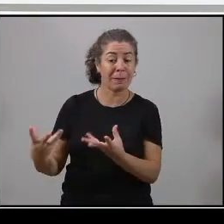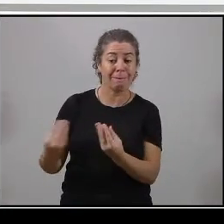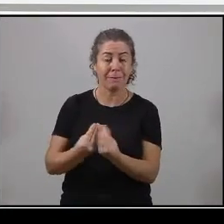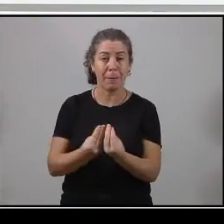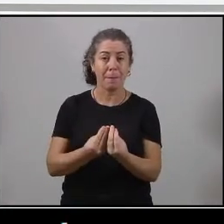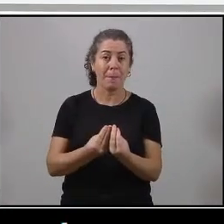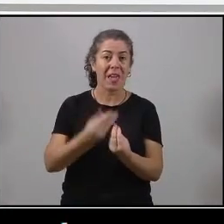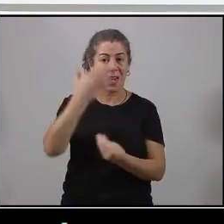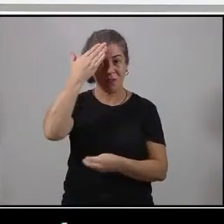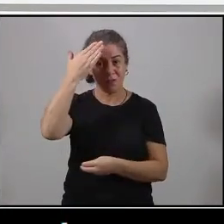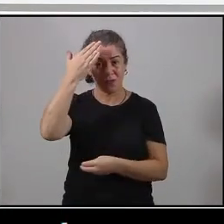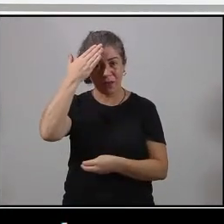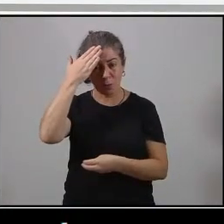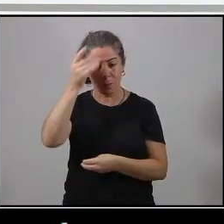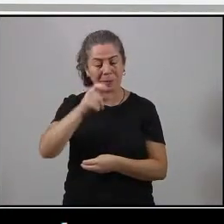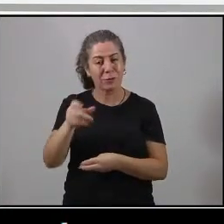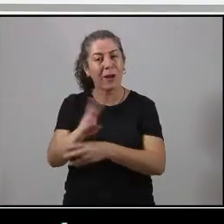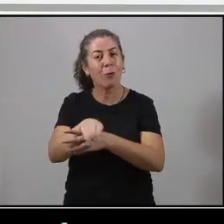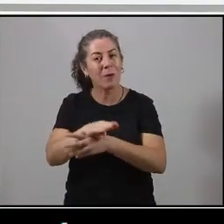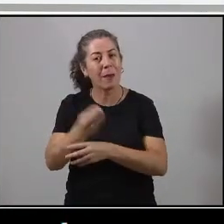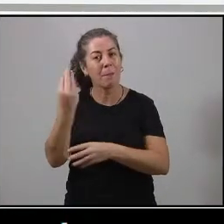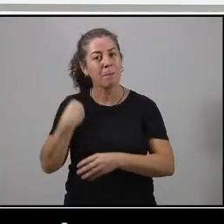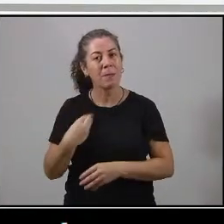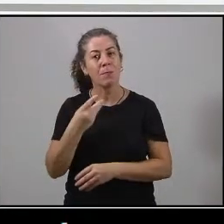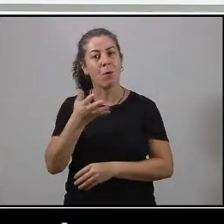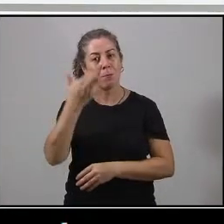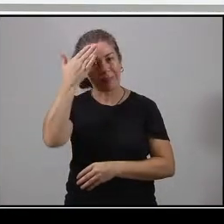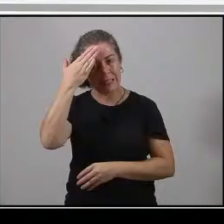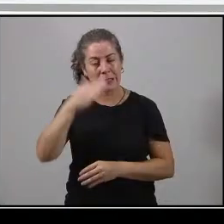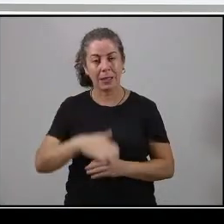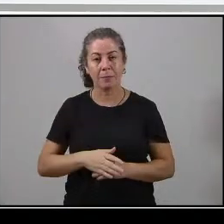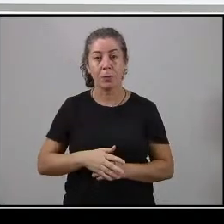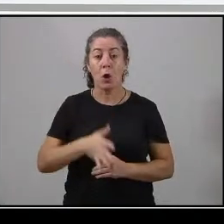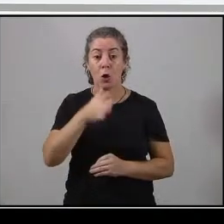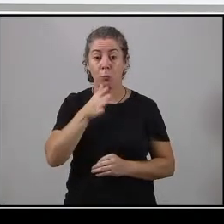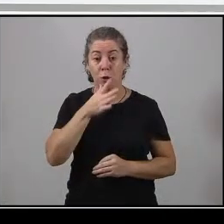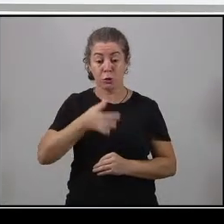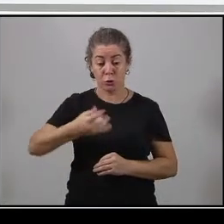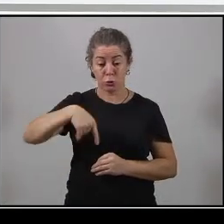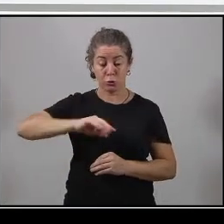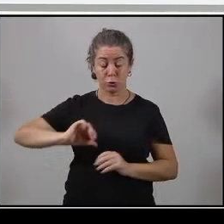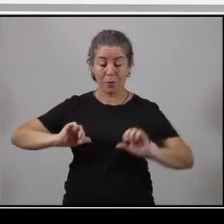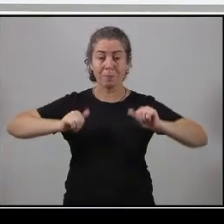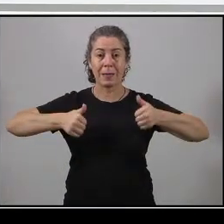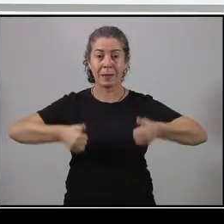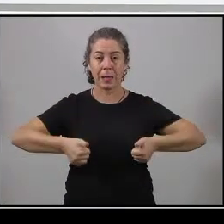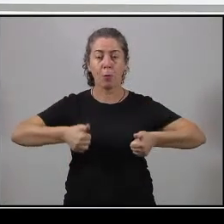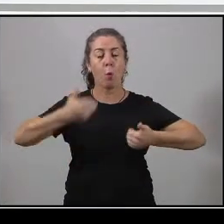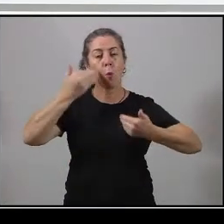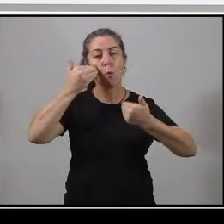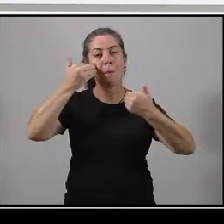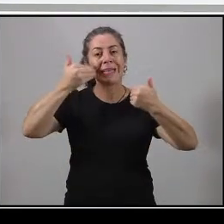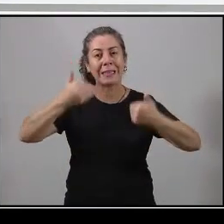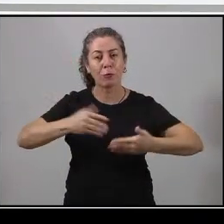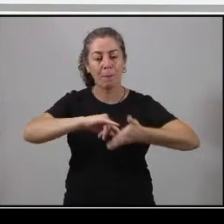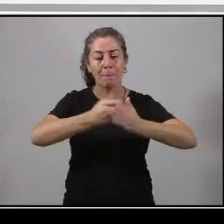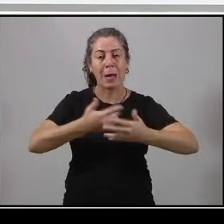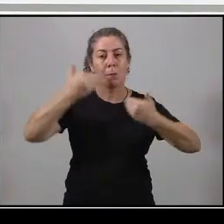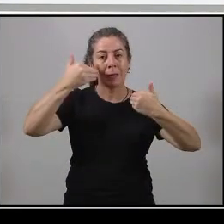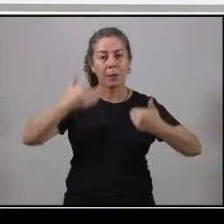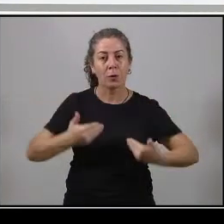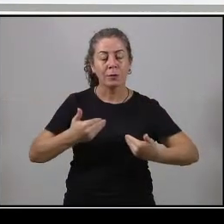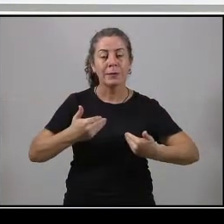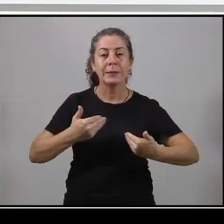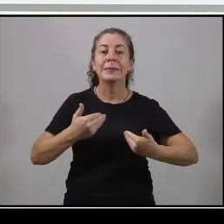a las personas que los cuidan. Por eso pusimos en marcha el Plan de Humanización del Servicio Extremeño